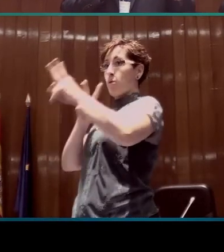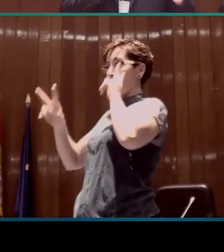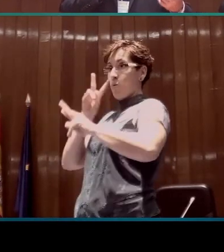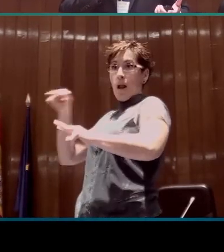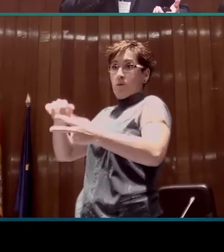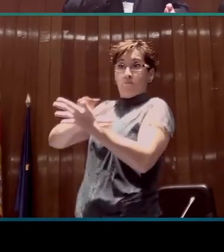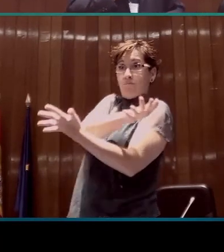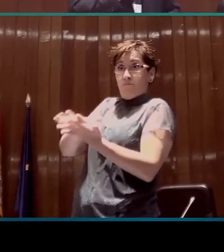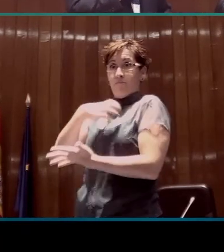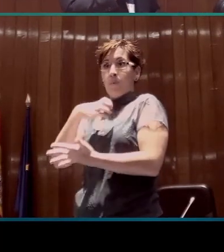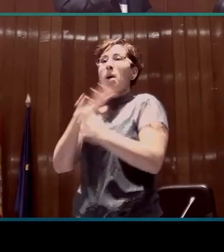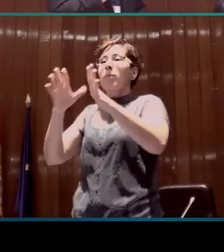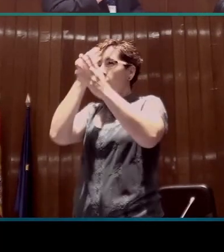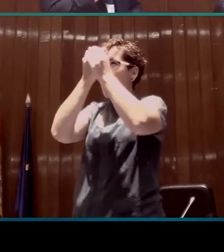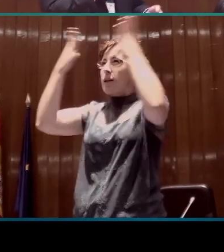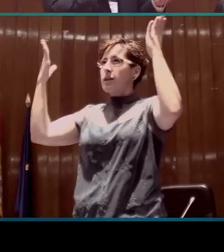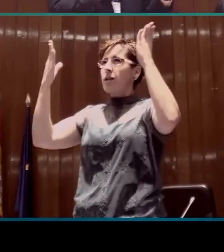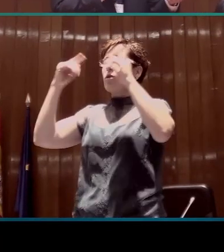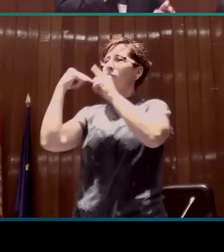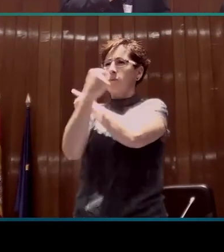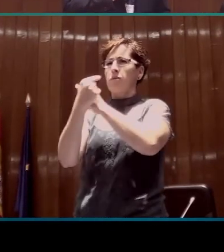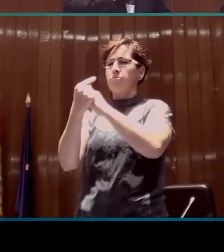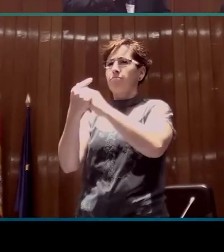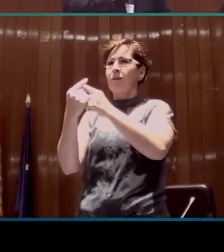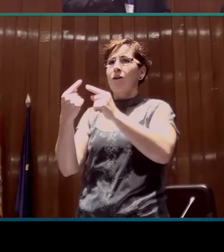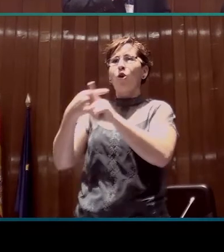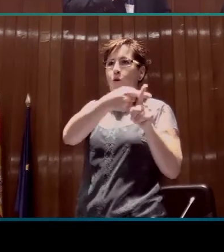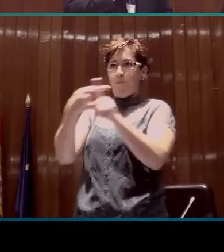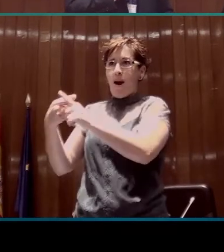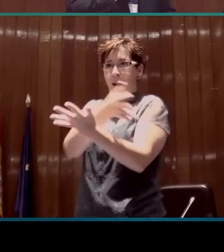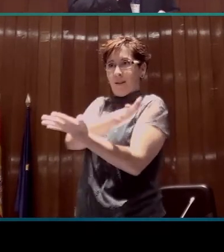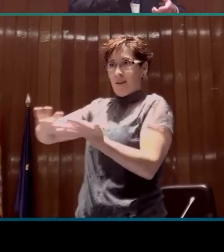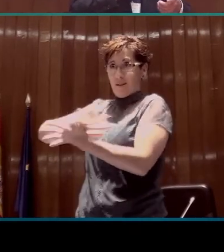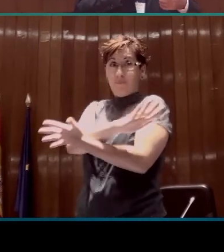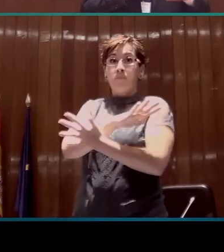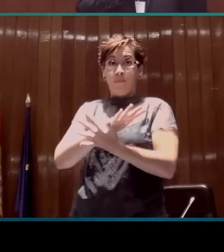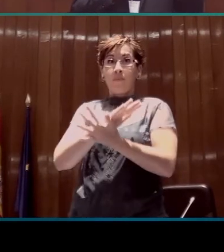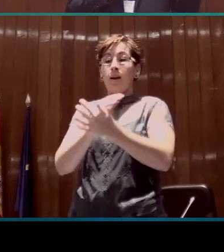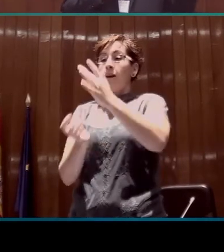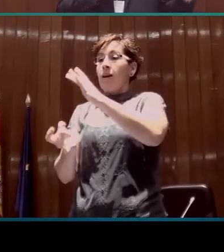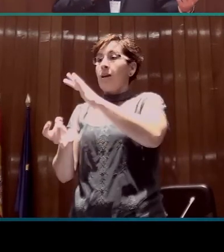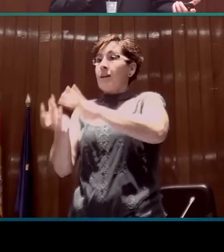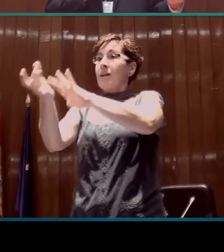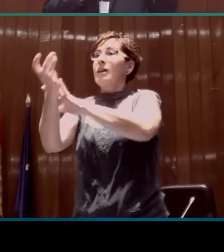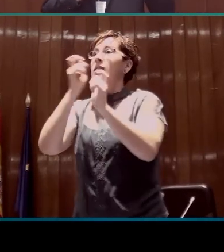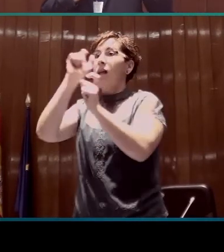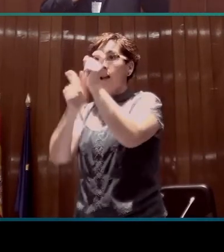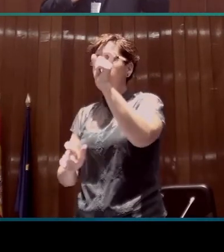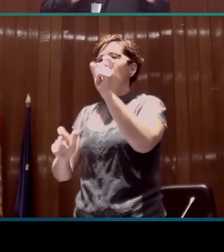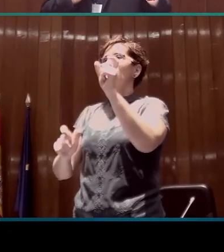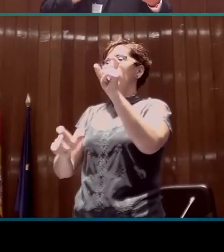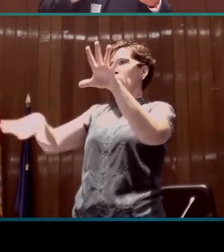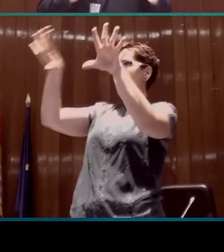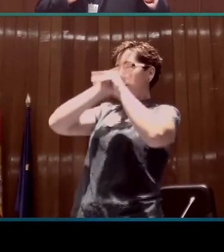abstracto son similares. El cómputo de parámetros subléxicos en procesamiento de signos, tanto en comprensión como en producción,